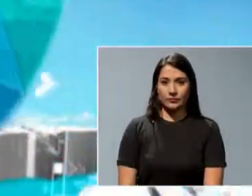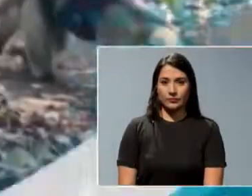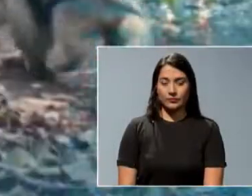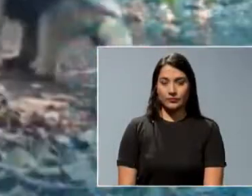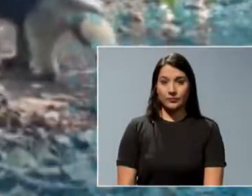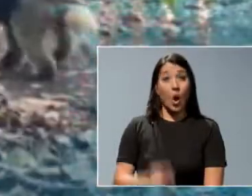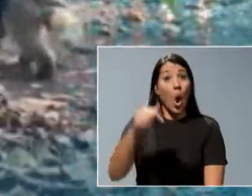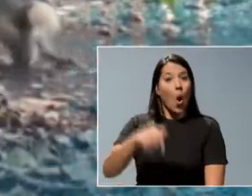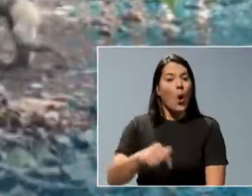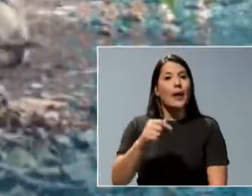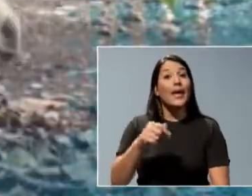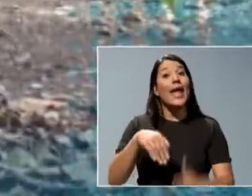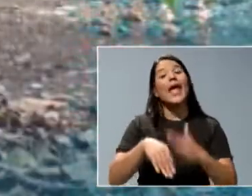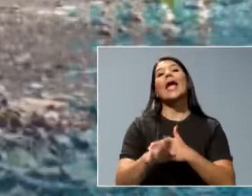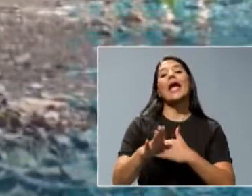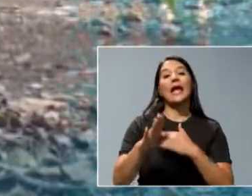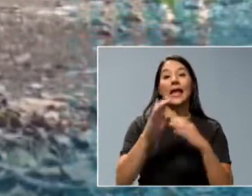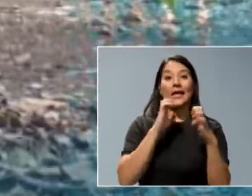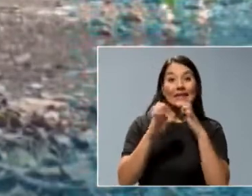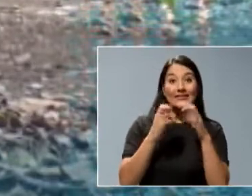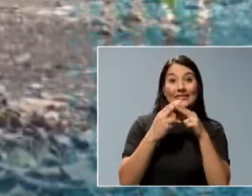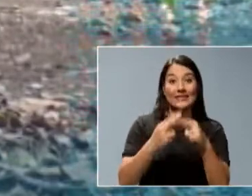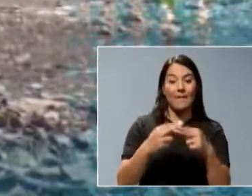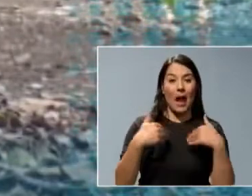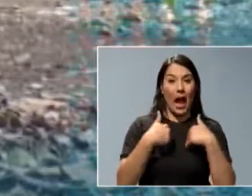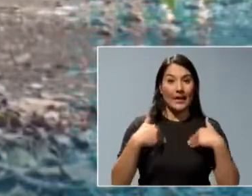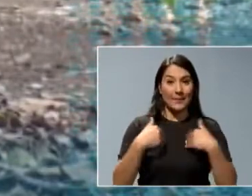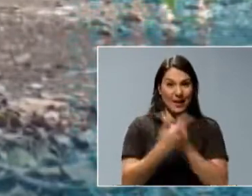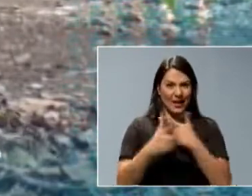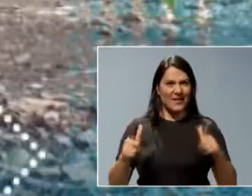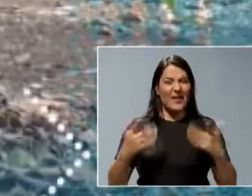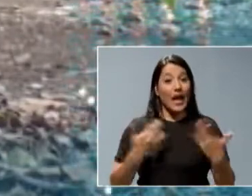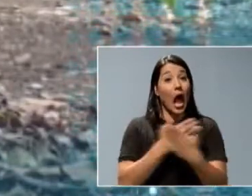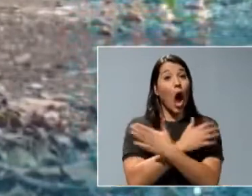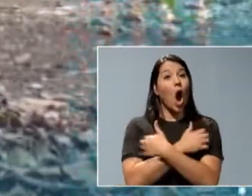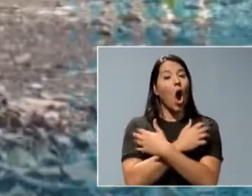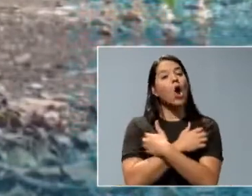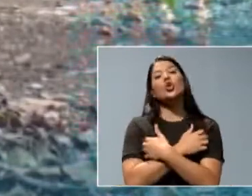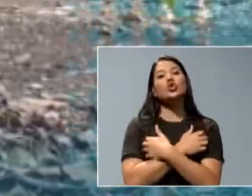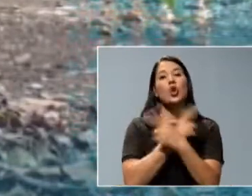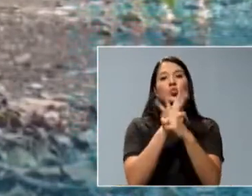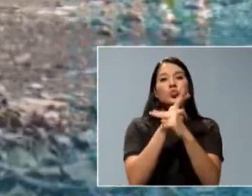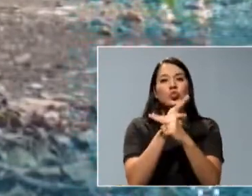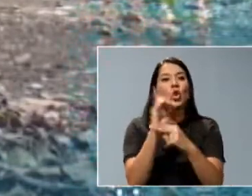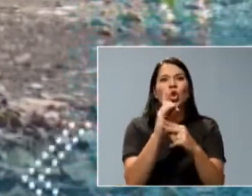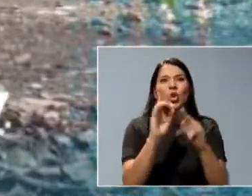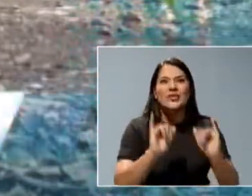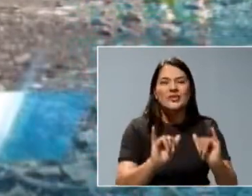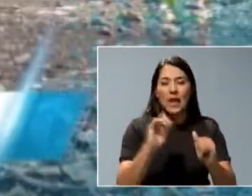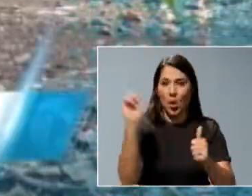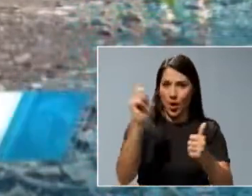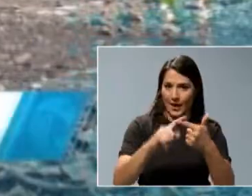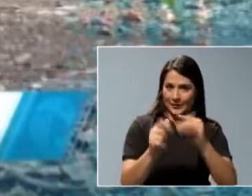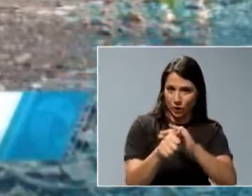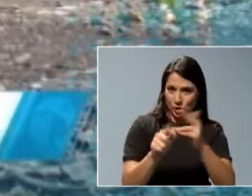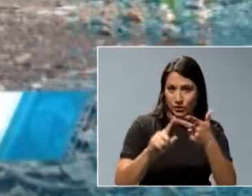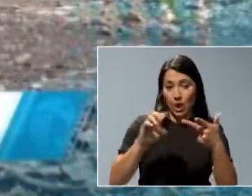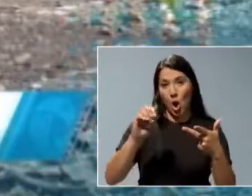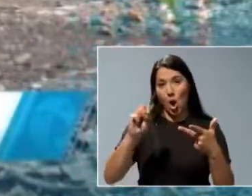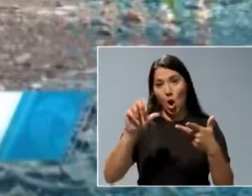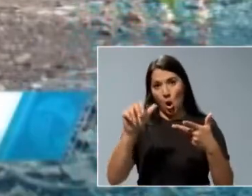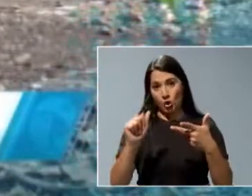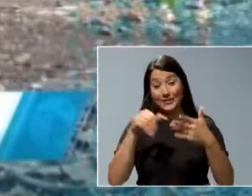Hoy conoceremos en nuestra sección Animales en Libertad al oso hormiguero, una especie que habita en Guanacaste, Tortuguero y Osa en